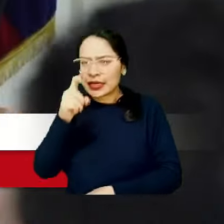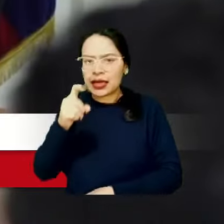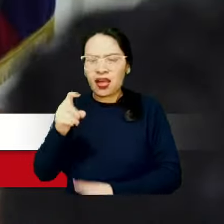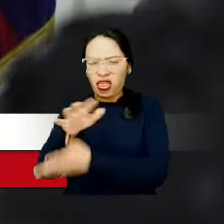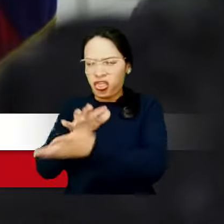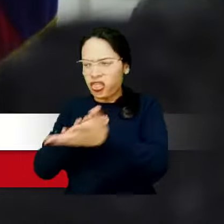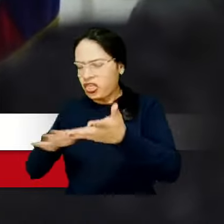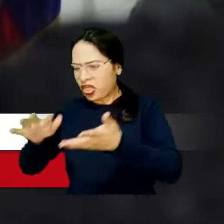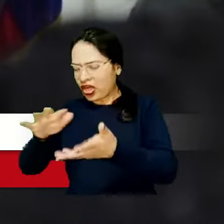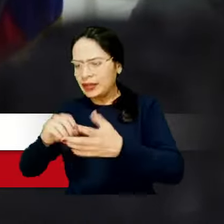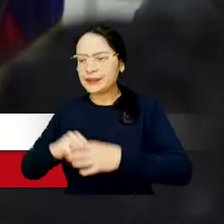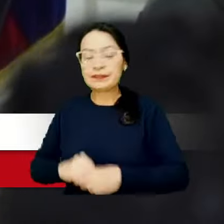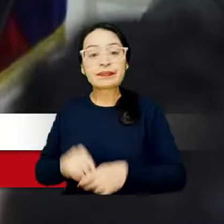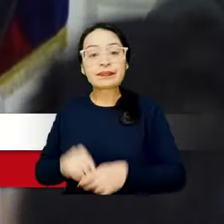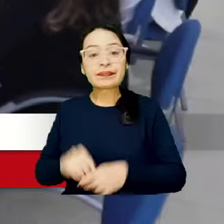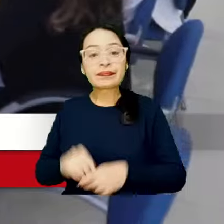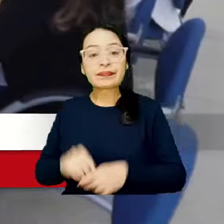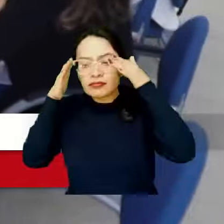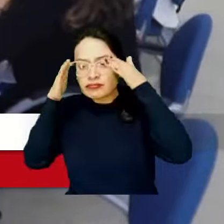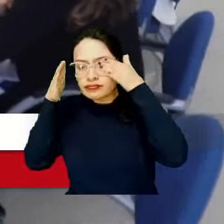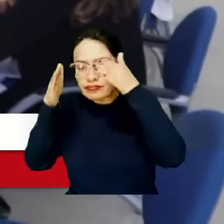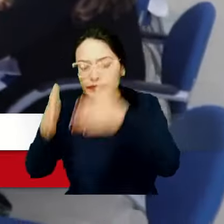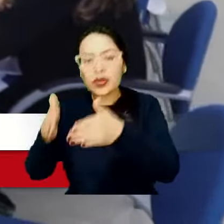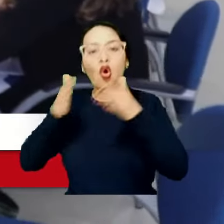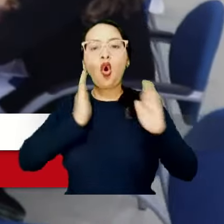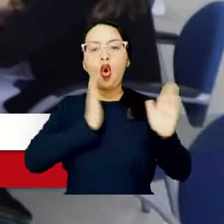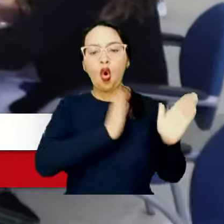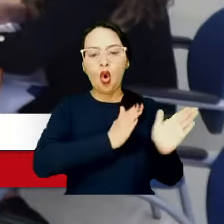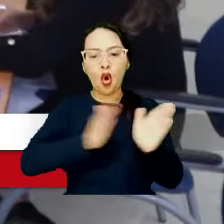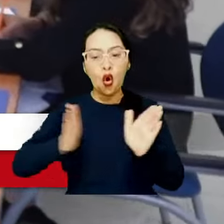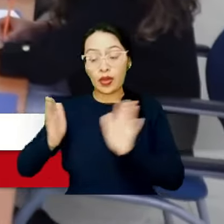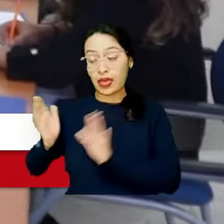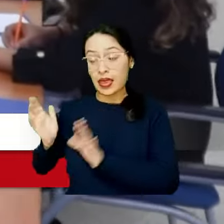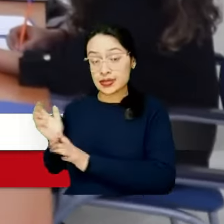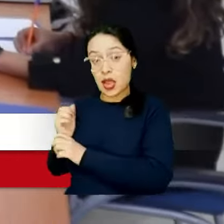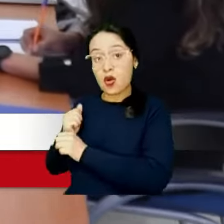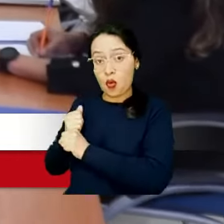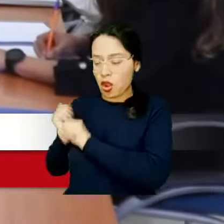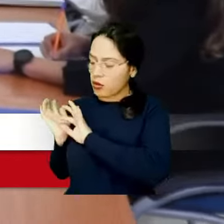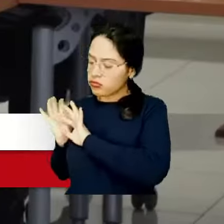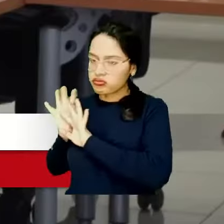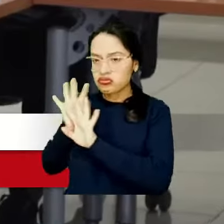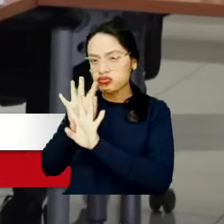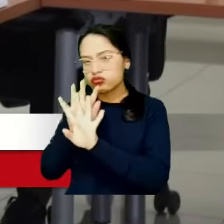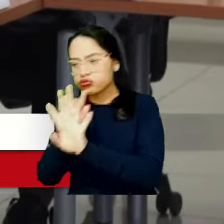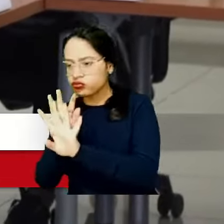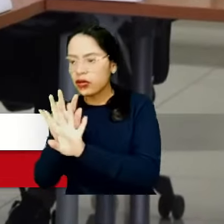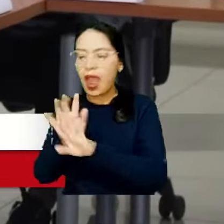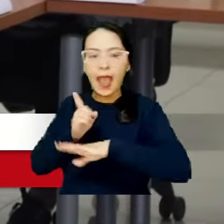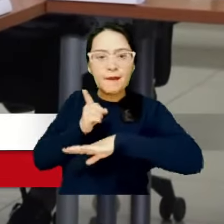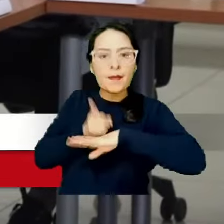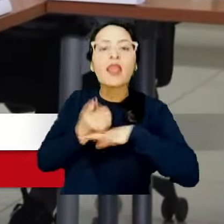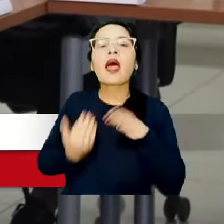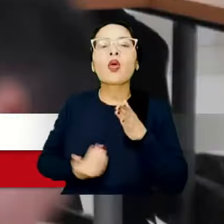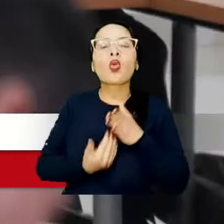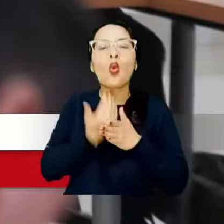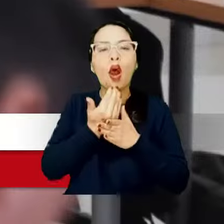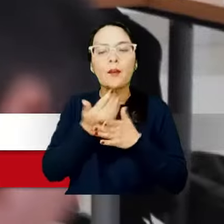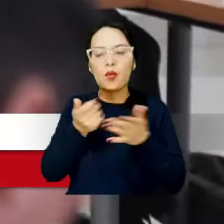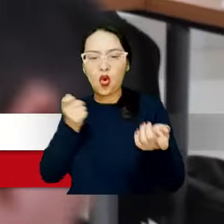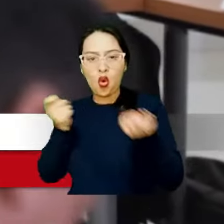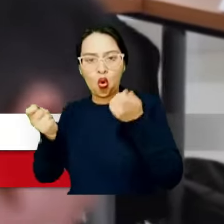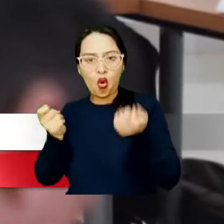fuerza y se está articulando el bloque de seguridad con algunas otras medidas que hemos adoptado y que por la naturaleza van a